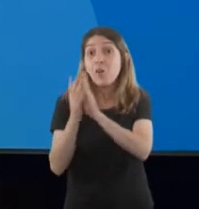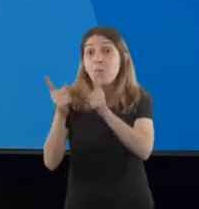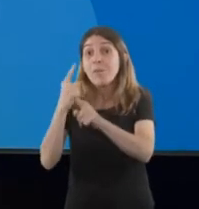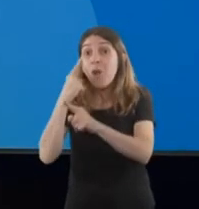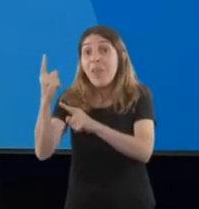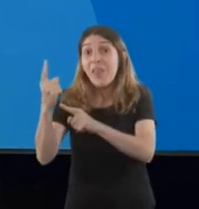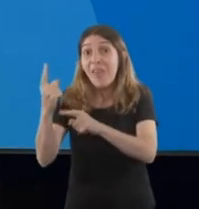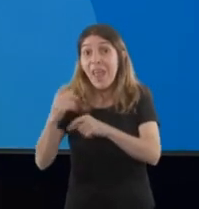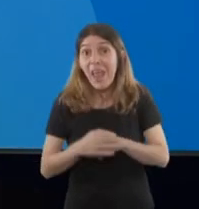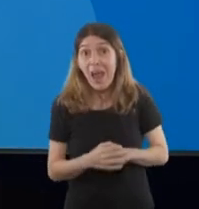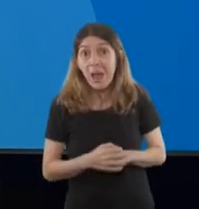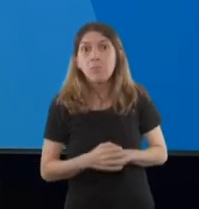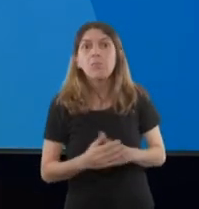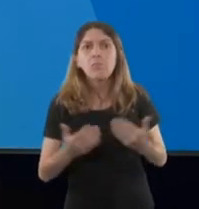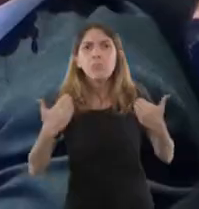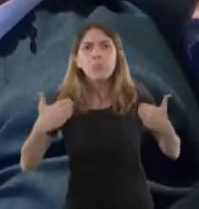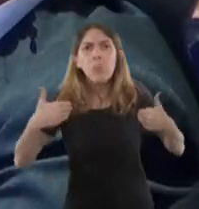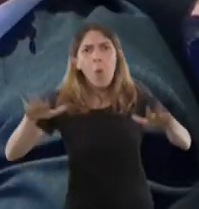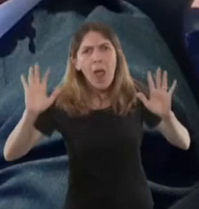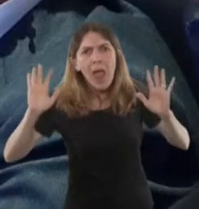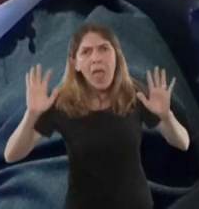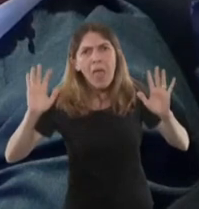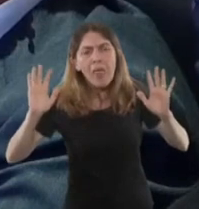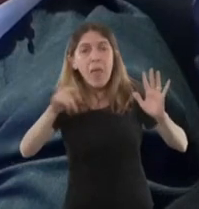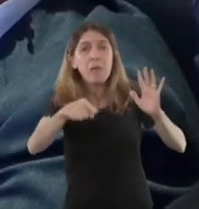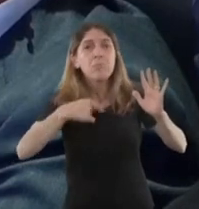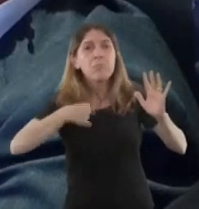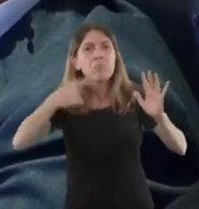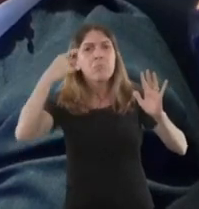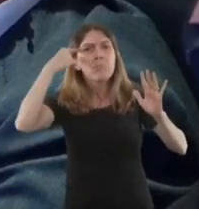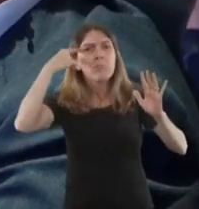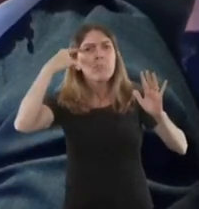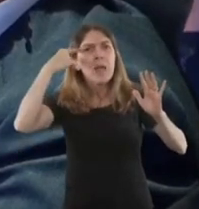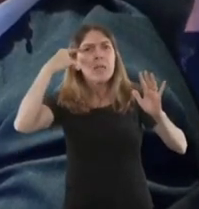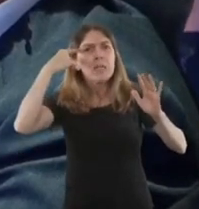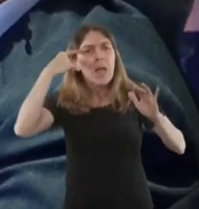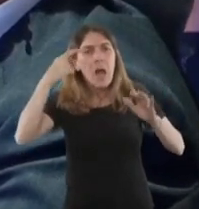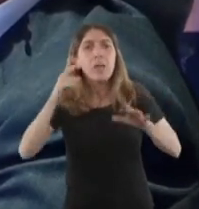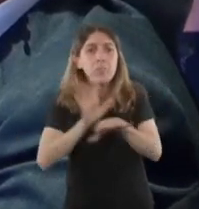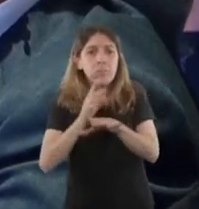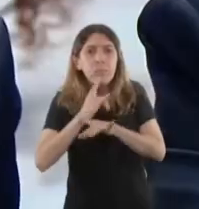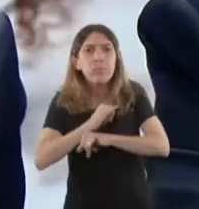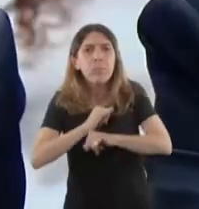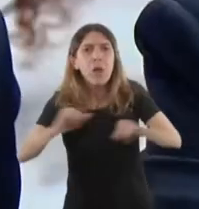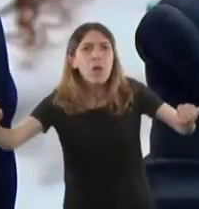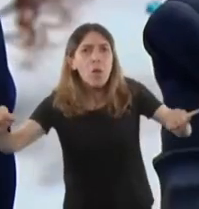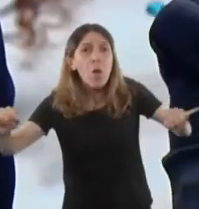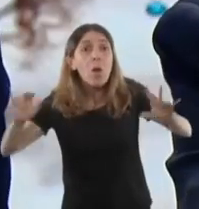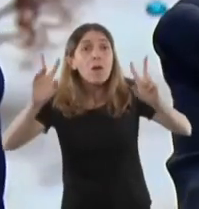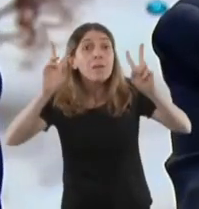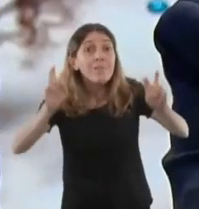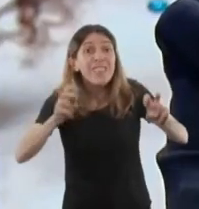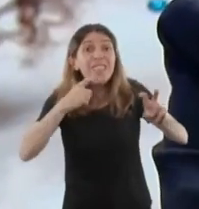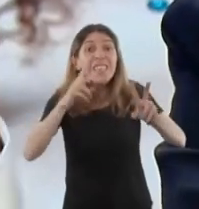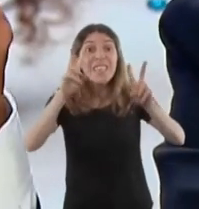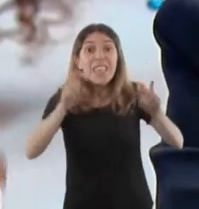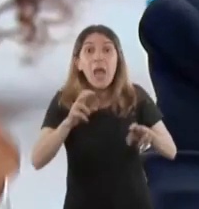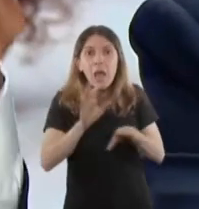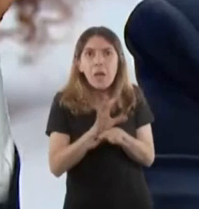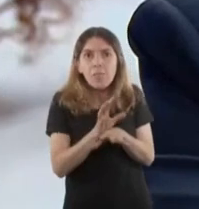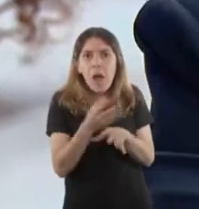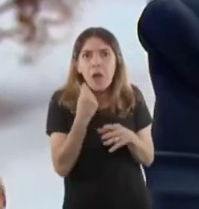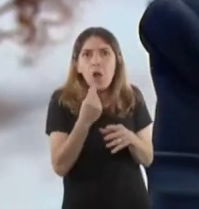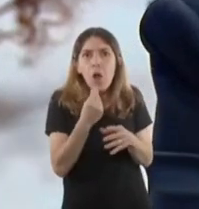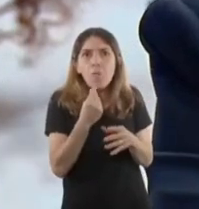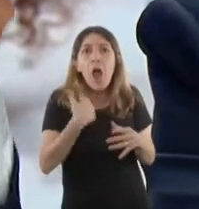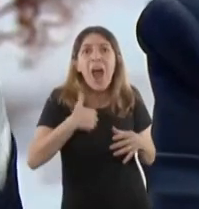que nos permite hoy pensar en promover el desahorro de los argentinos a partir